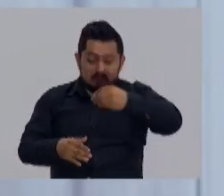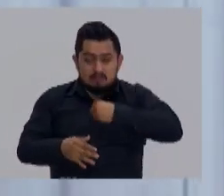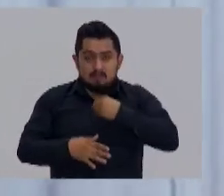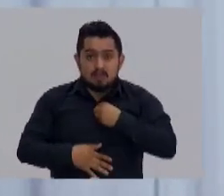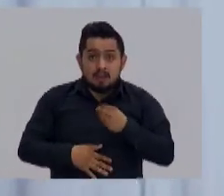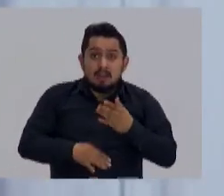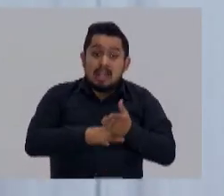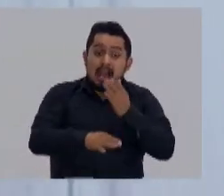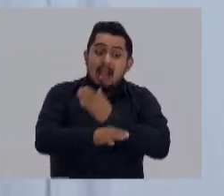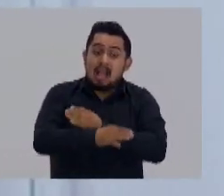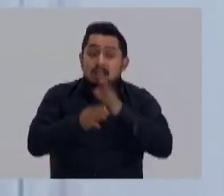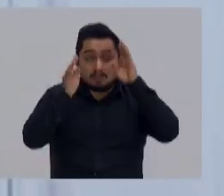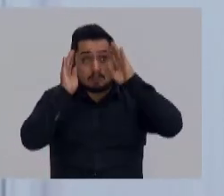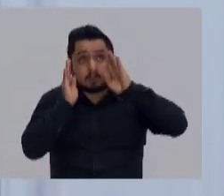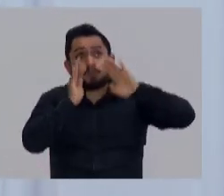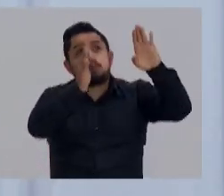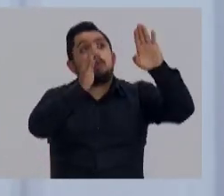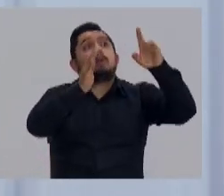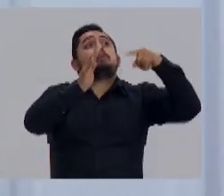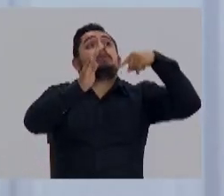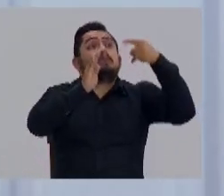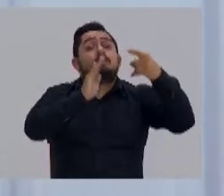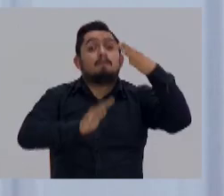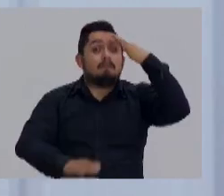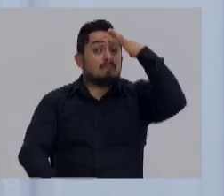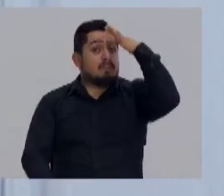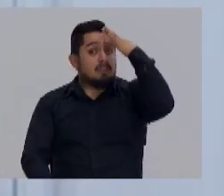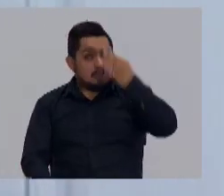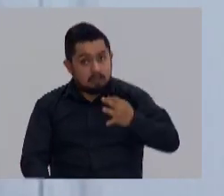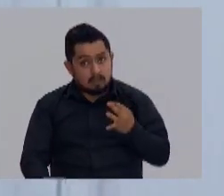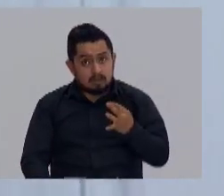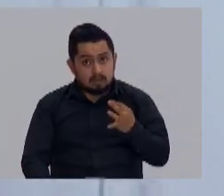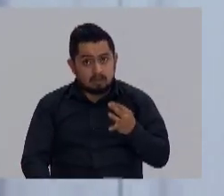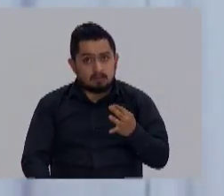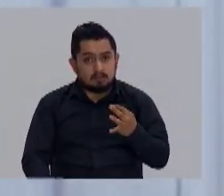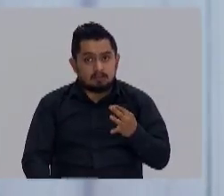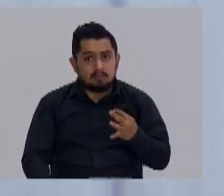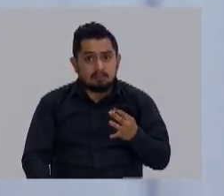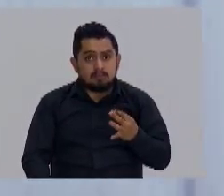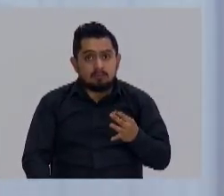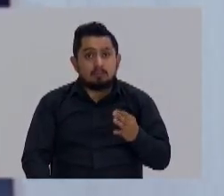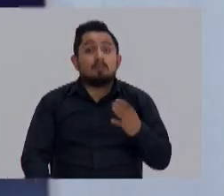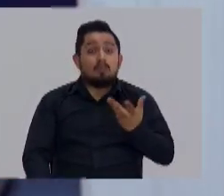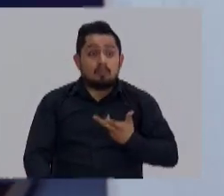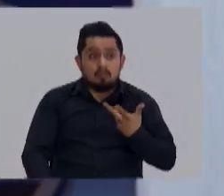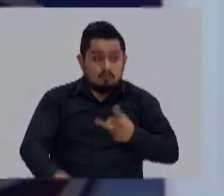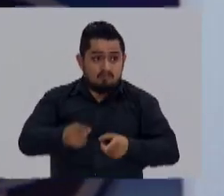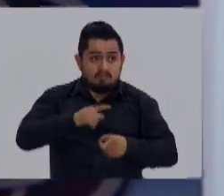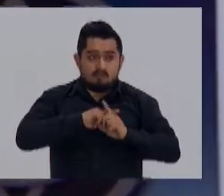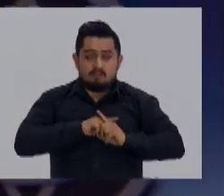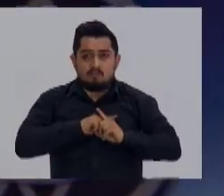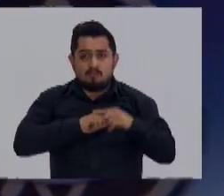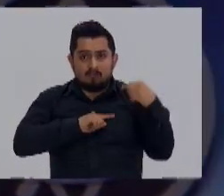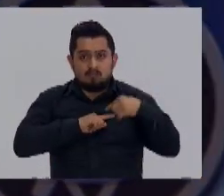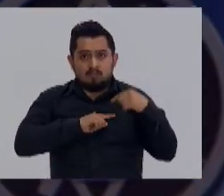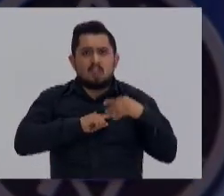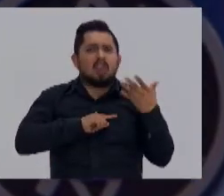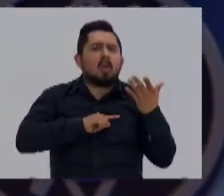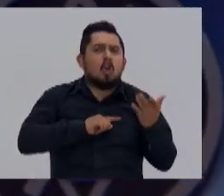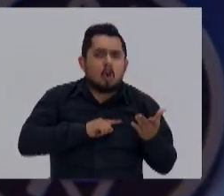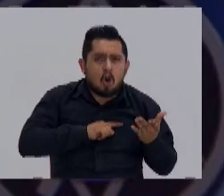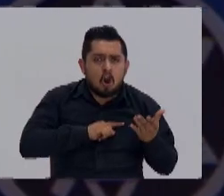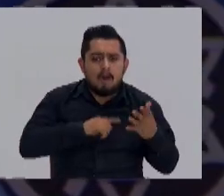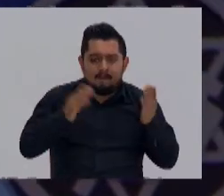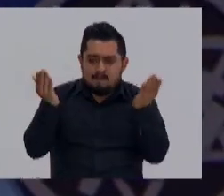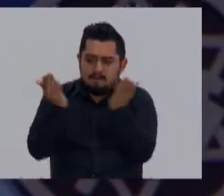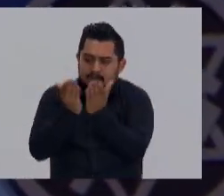después tenemos que creer en su palabra. Porque el cristiano vive a través